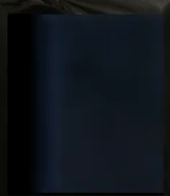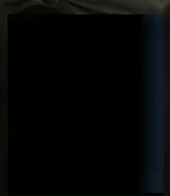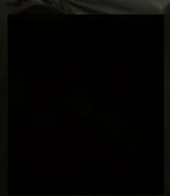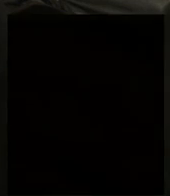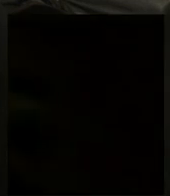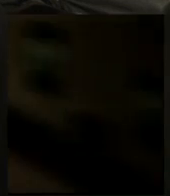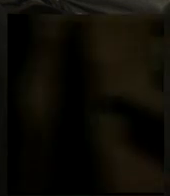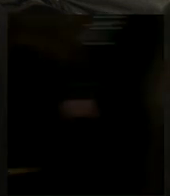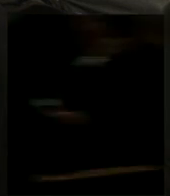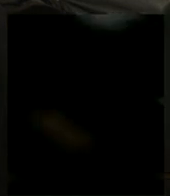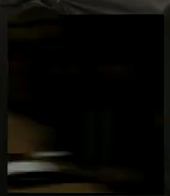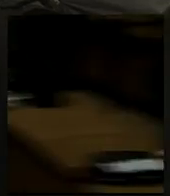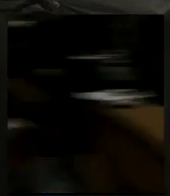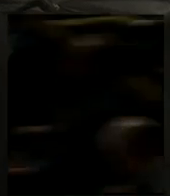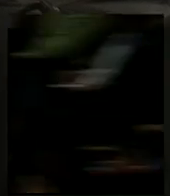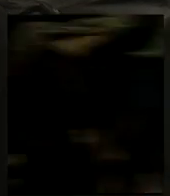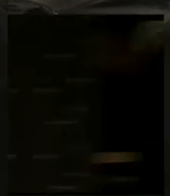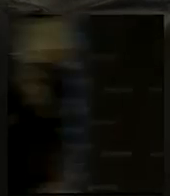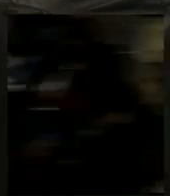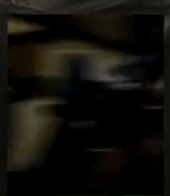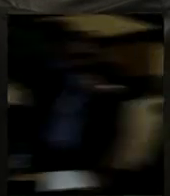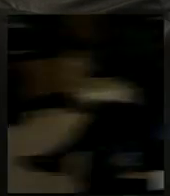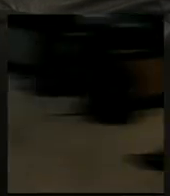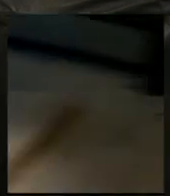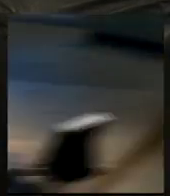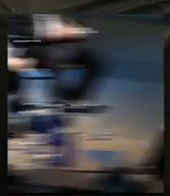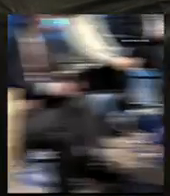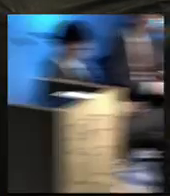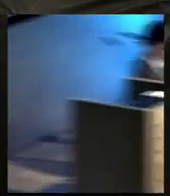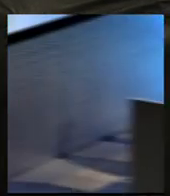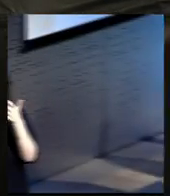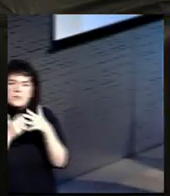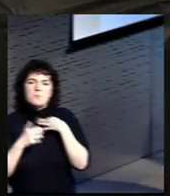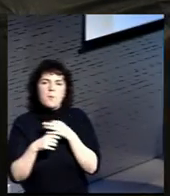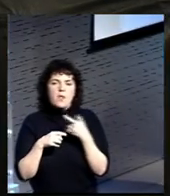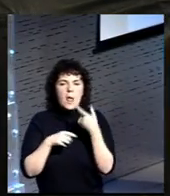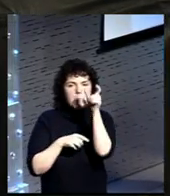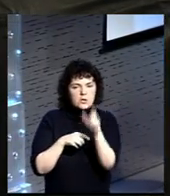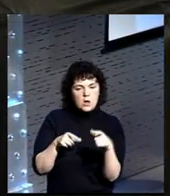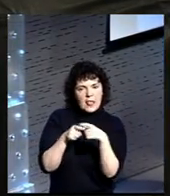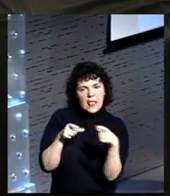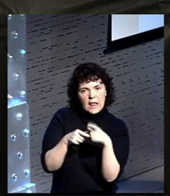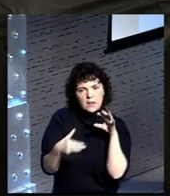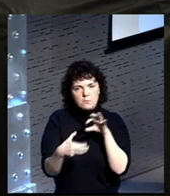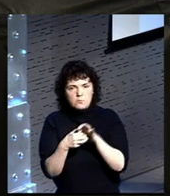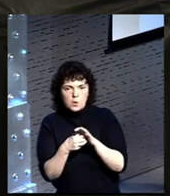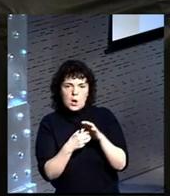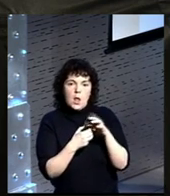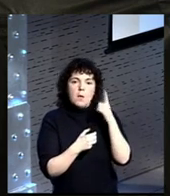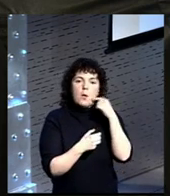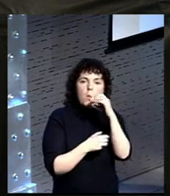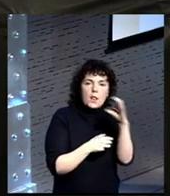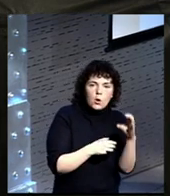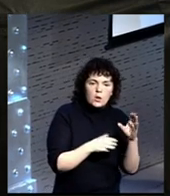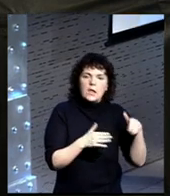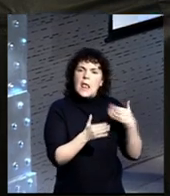visto ejemplos americanos y si el modelo americano un poco de vincular a una persona con una tarjeta y no una cuenta corriente, y hasta dónde han llegado haciendo estas